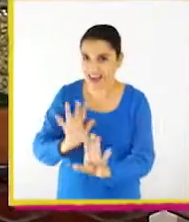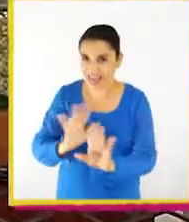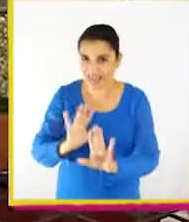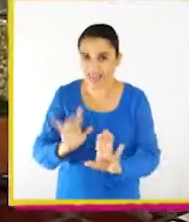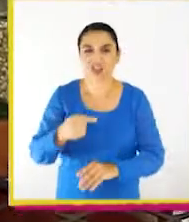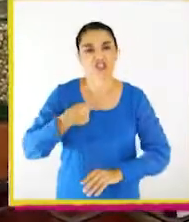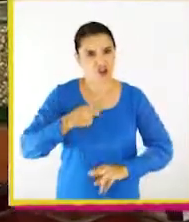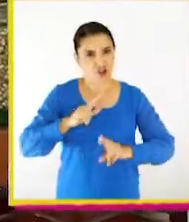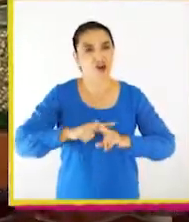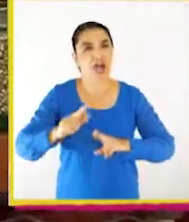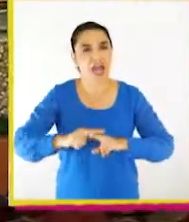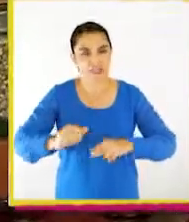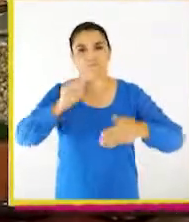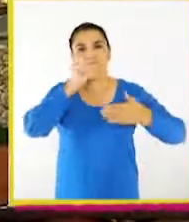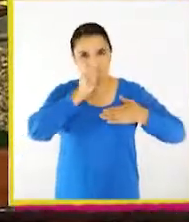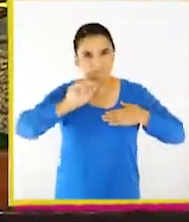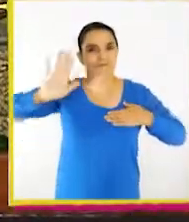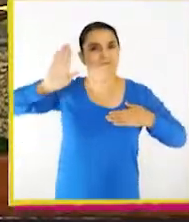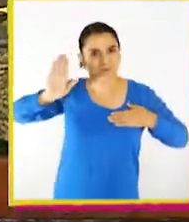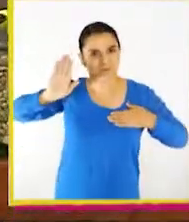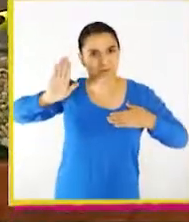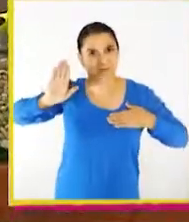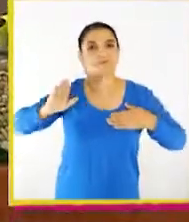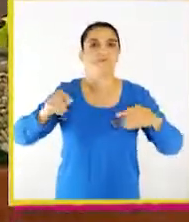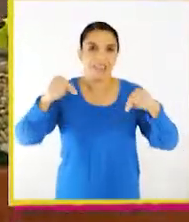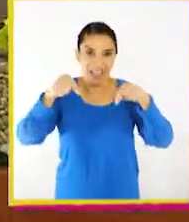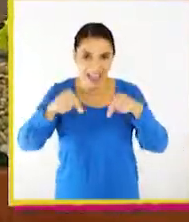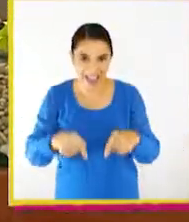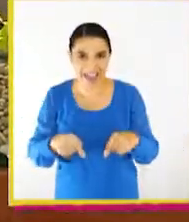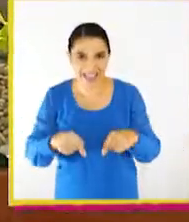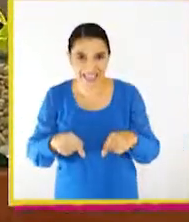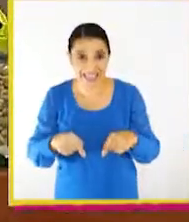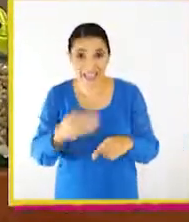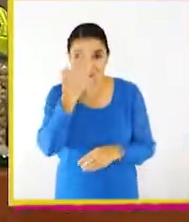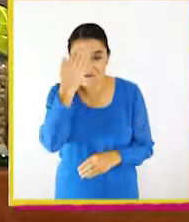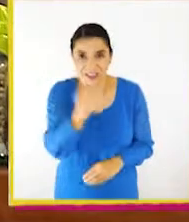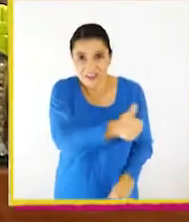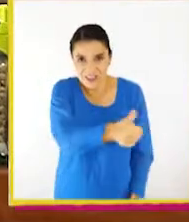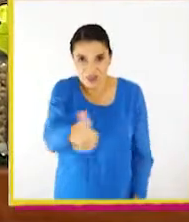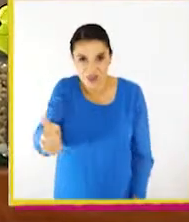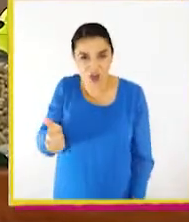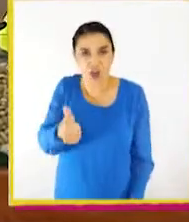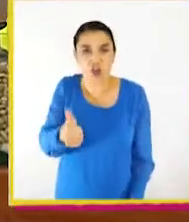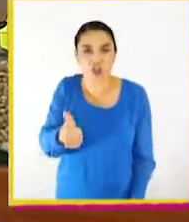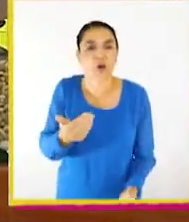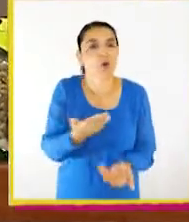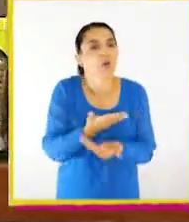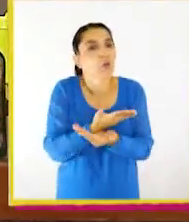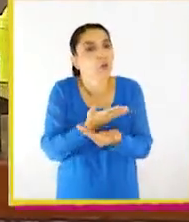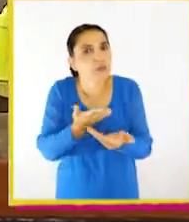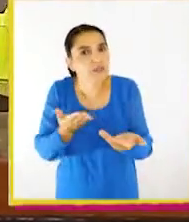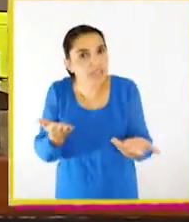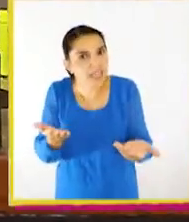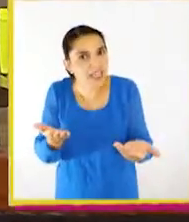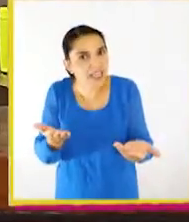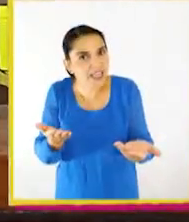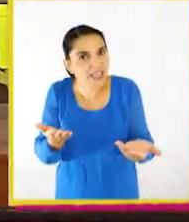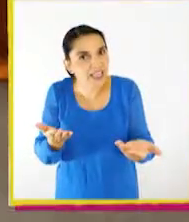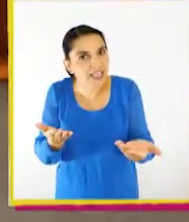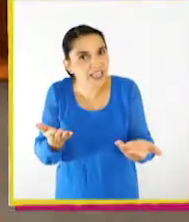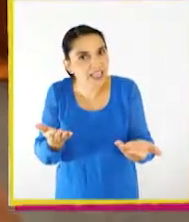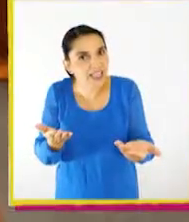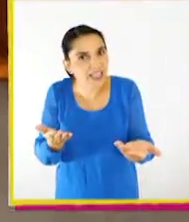agua. ¡Yo lo haré! ¡Lo juro! ¡Aquí, enfrente de todos! ¿Y